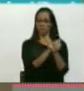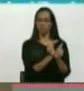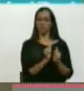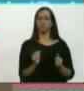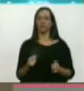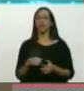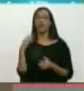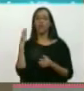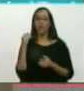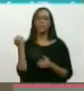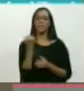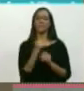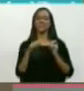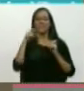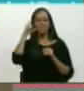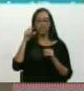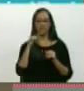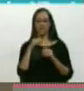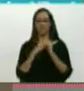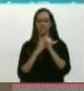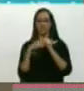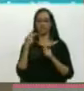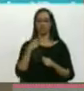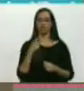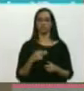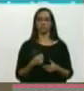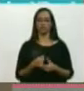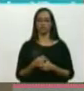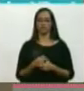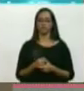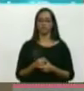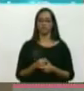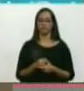En Colombia asesinan a diario a líderes políticos.